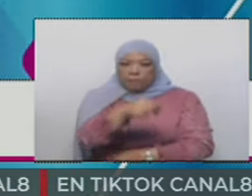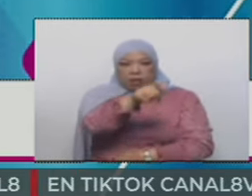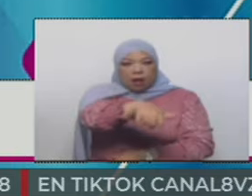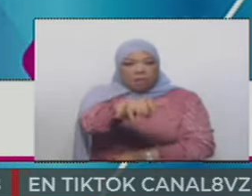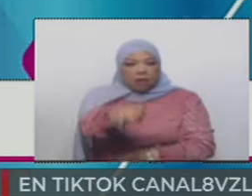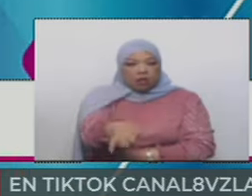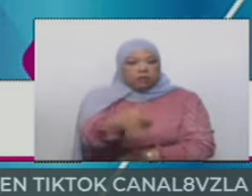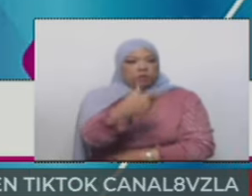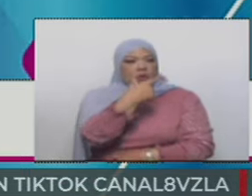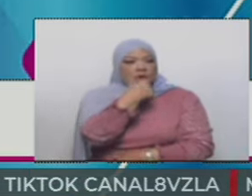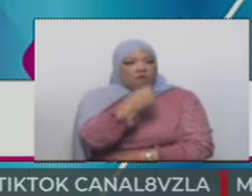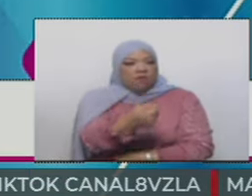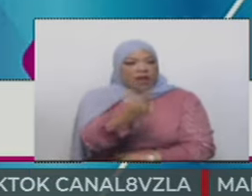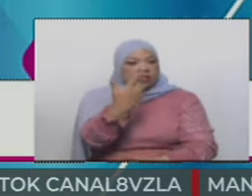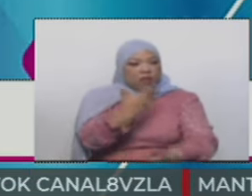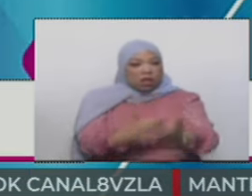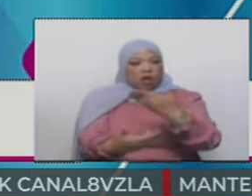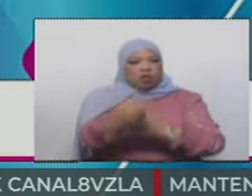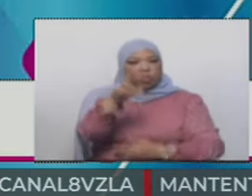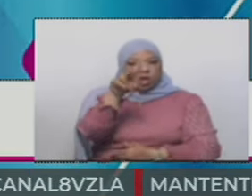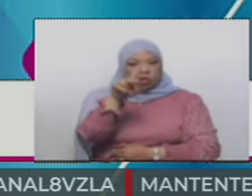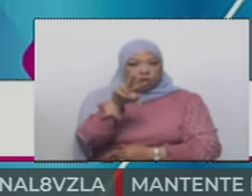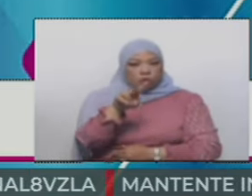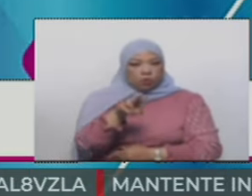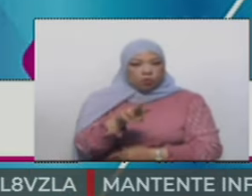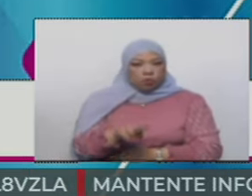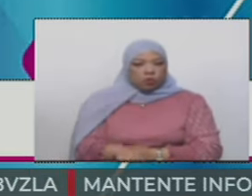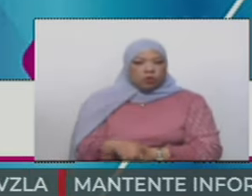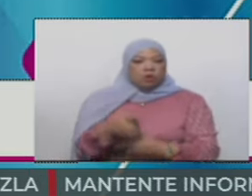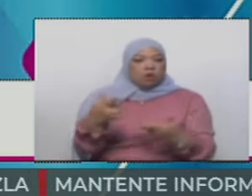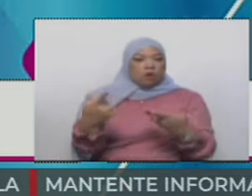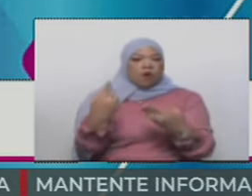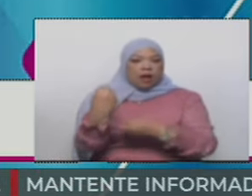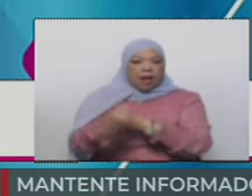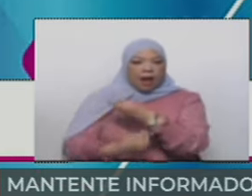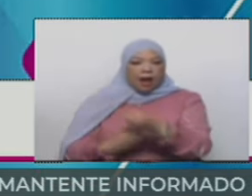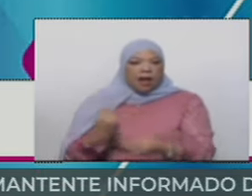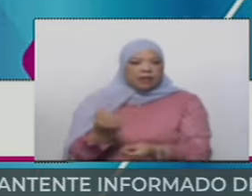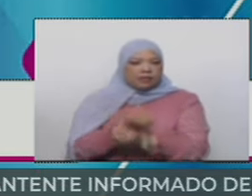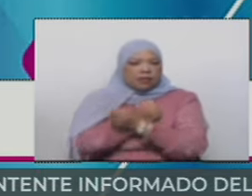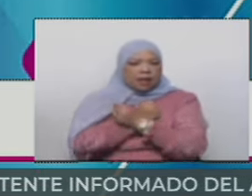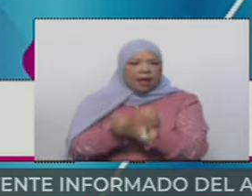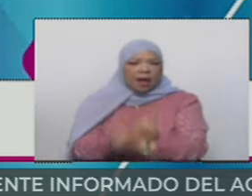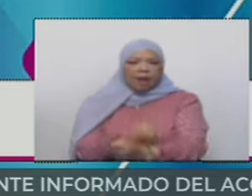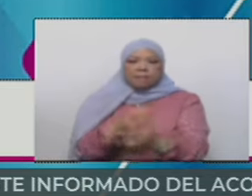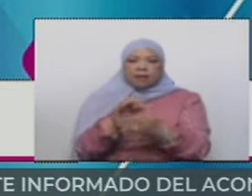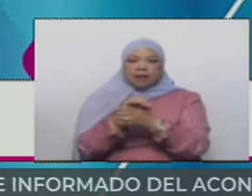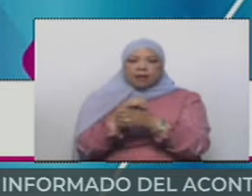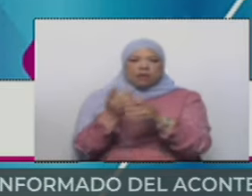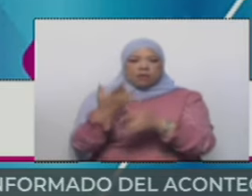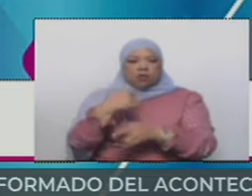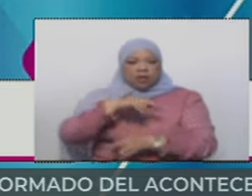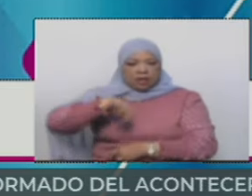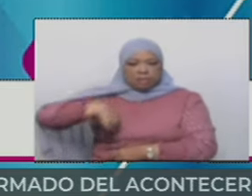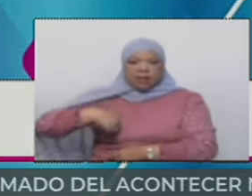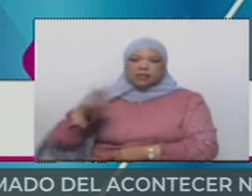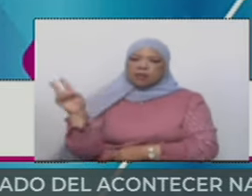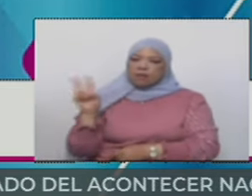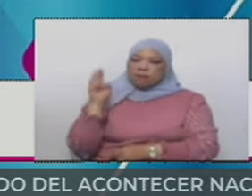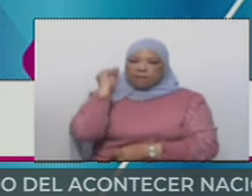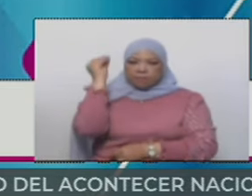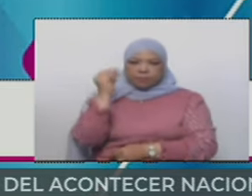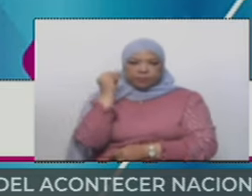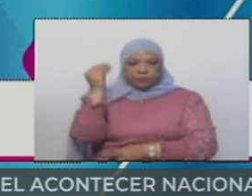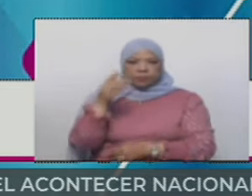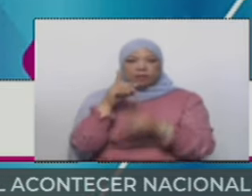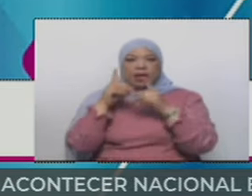los sencillos, a la gente que hace, que construye, que ama, a los que creen en Venezuela, a los